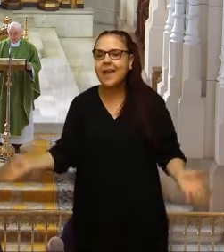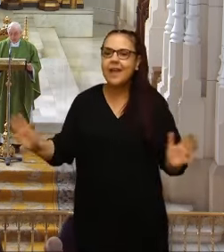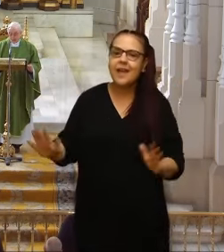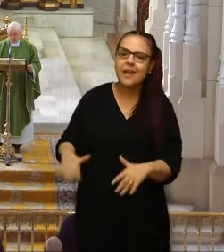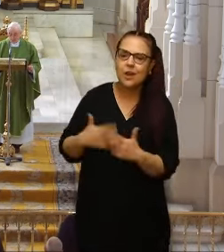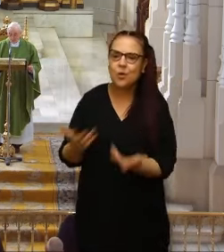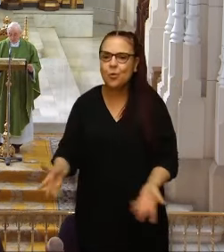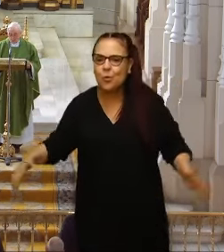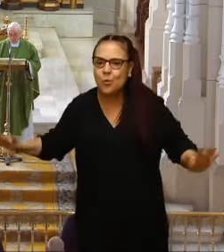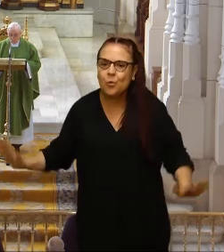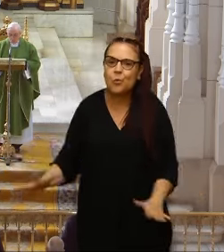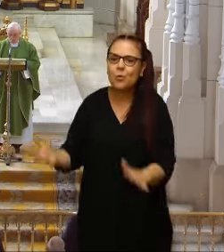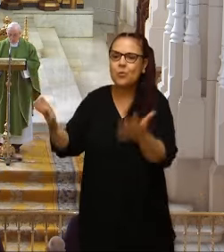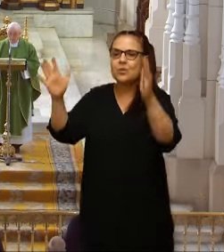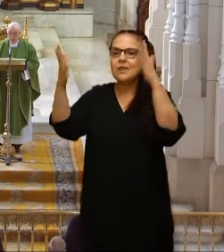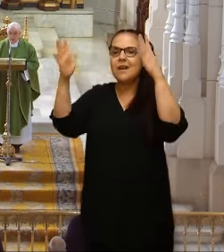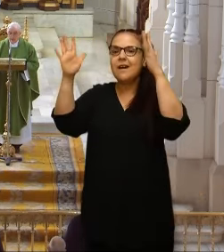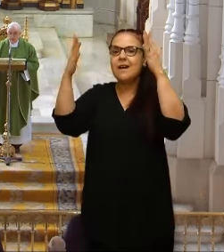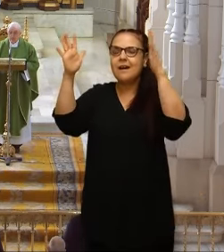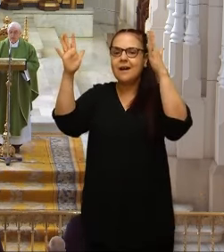aleluya.